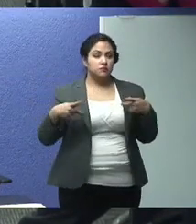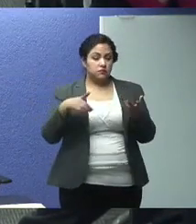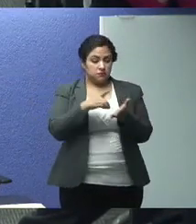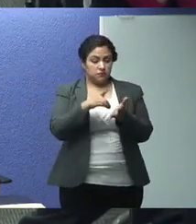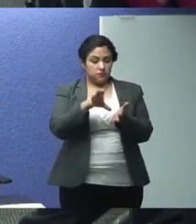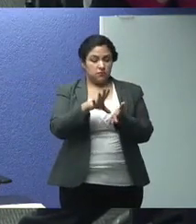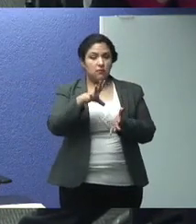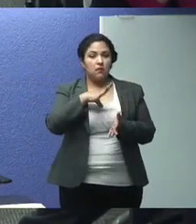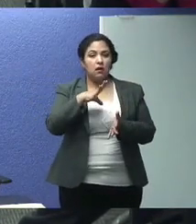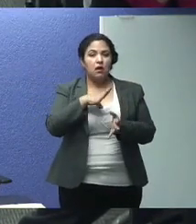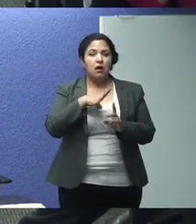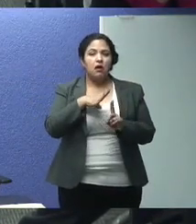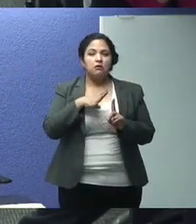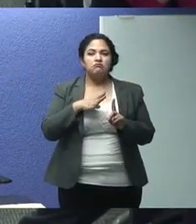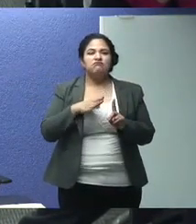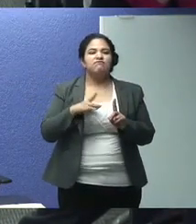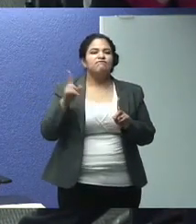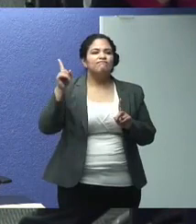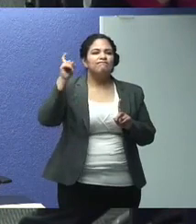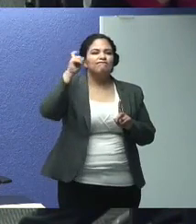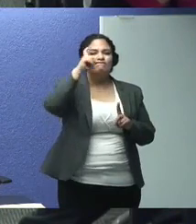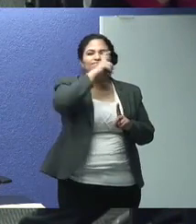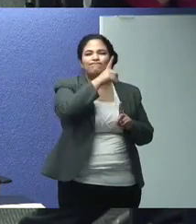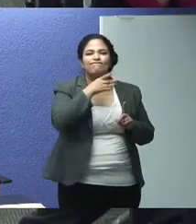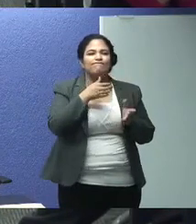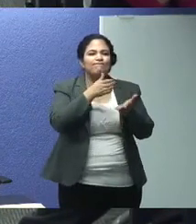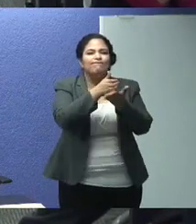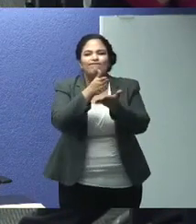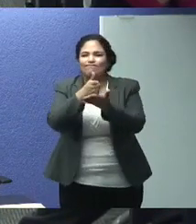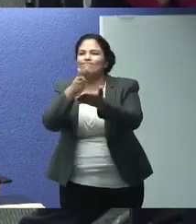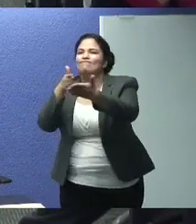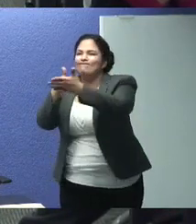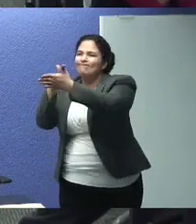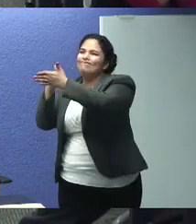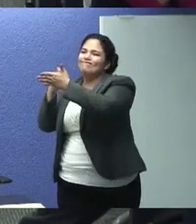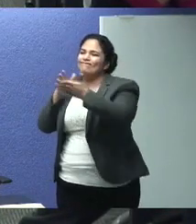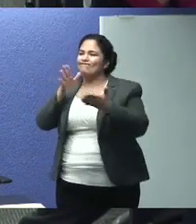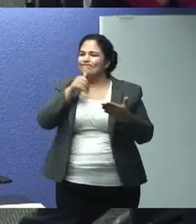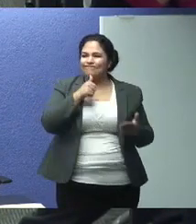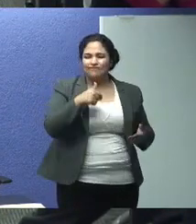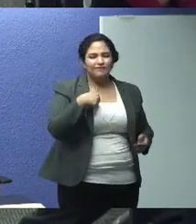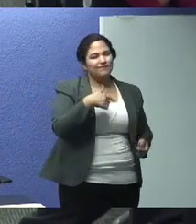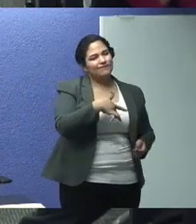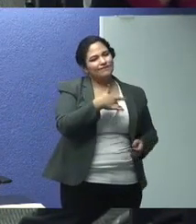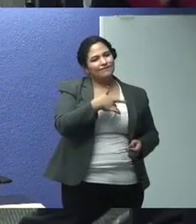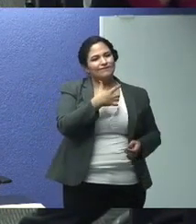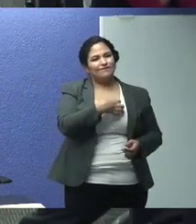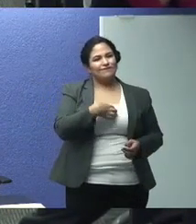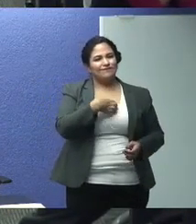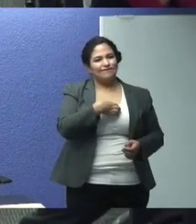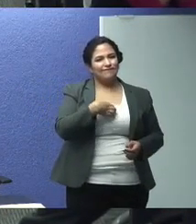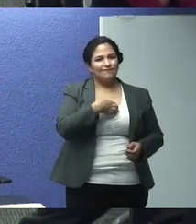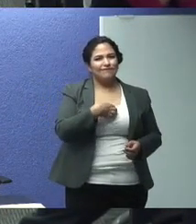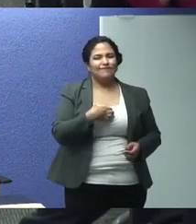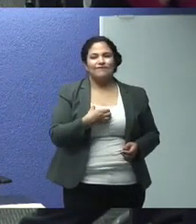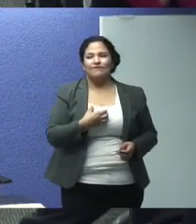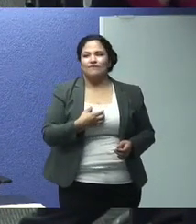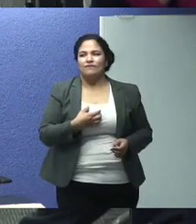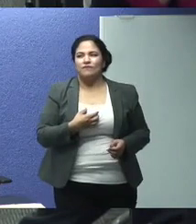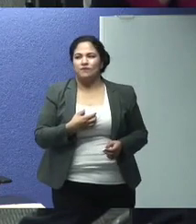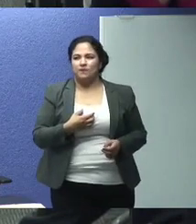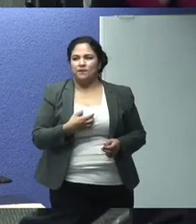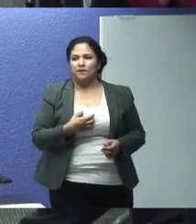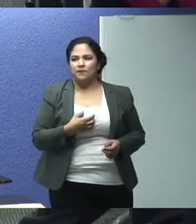¿no? Entonces quisiera preguntarles, me encantó mucho la reflexión que han hecho las